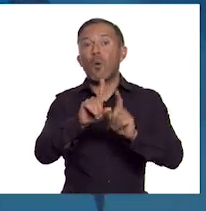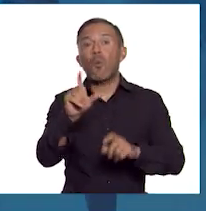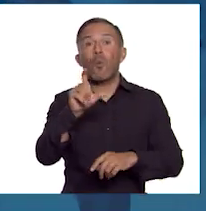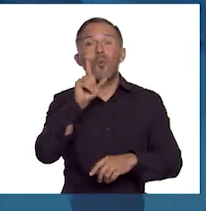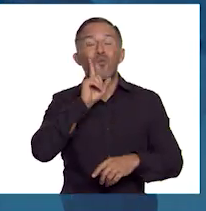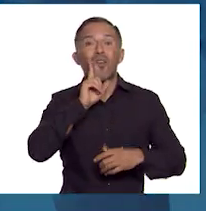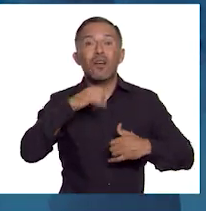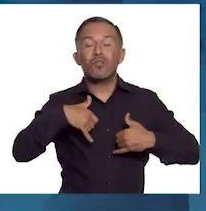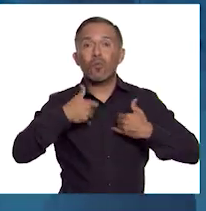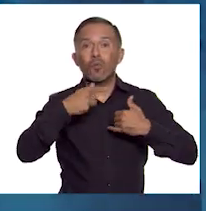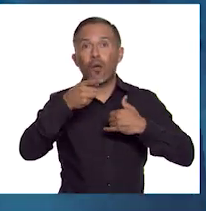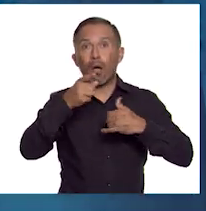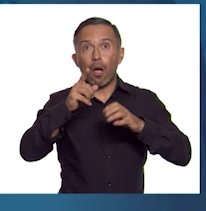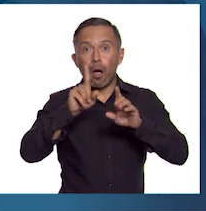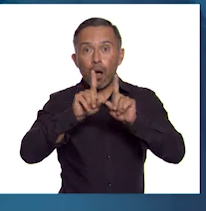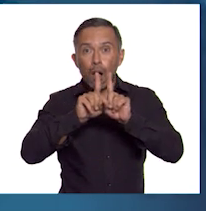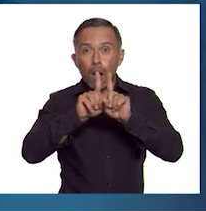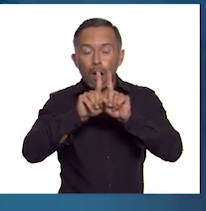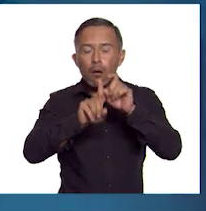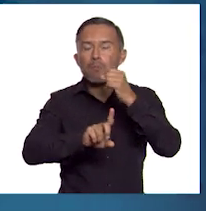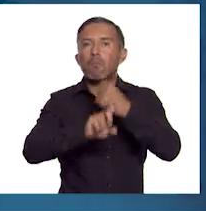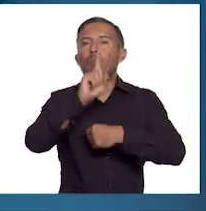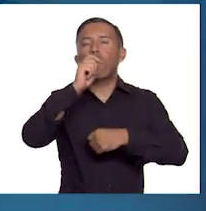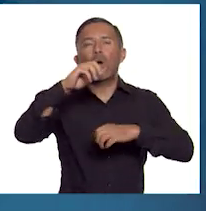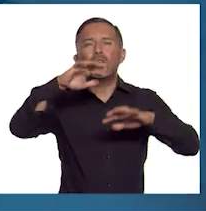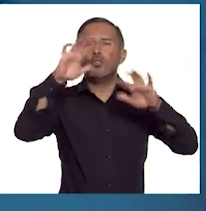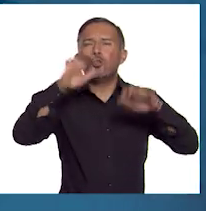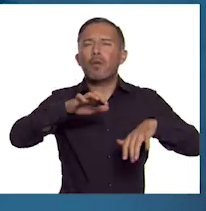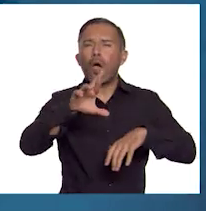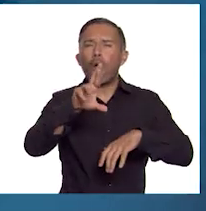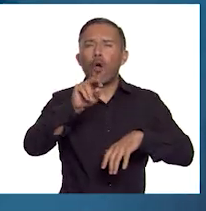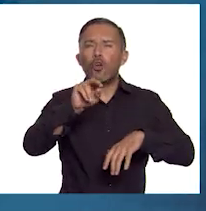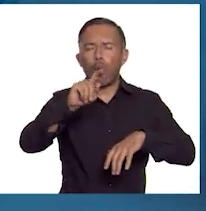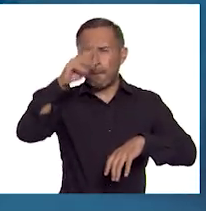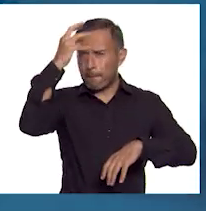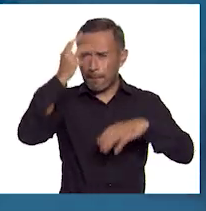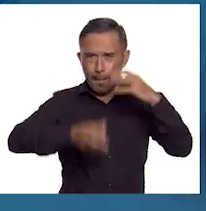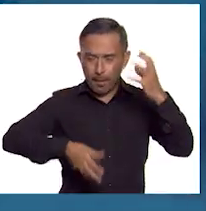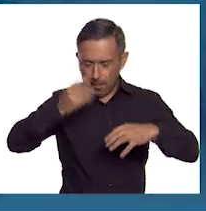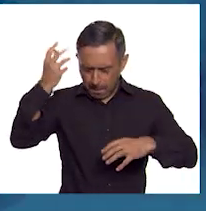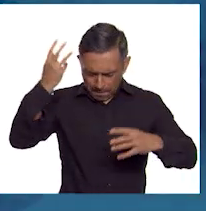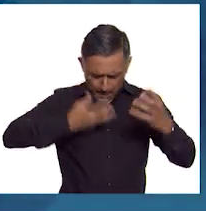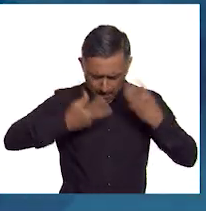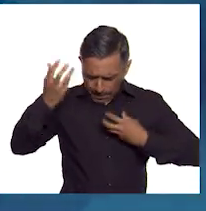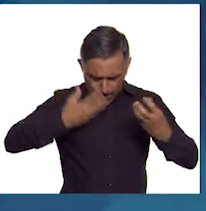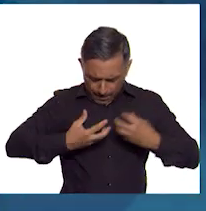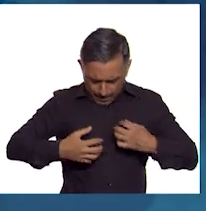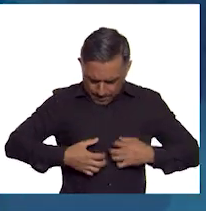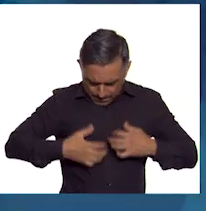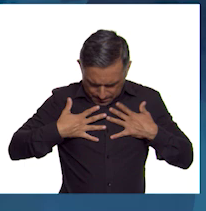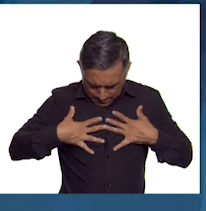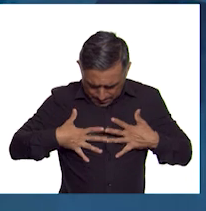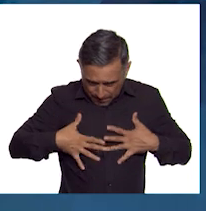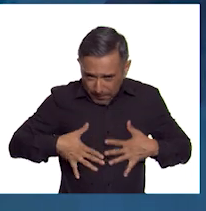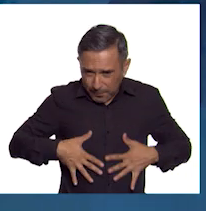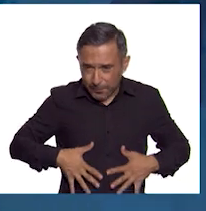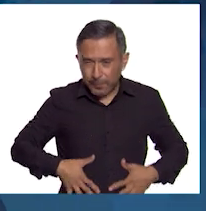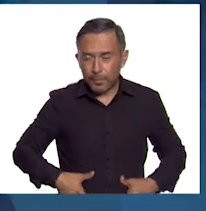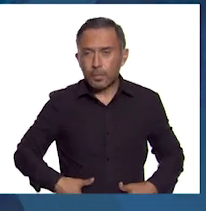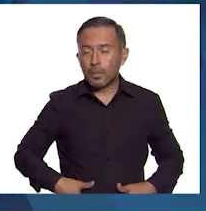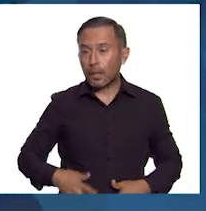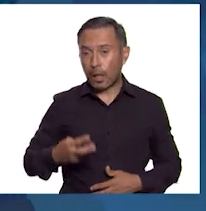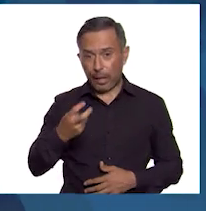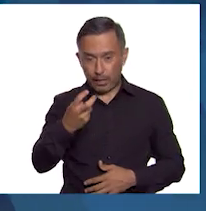dintel, cayó una poderosa lluvia de oro y todo el oro se quedaba pegado en ella. Esto debe ser para